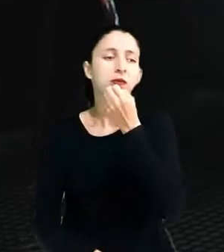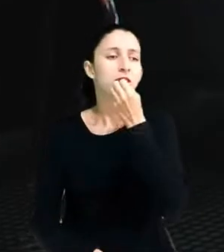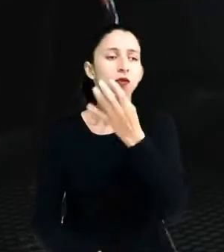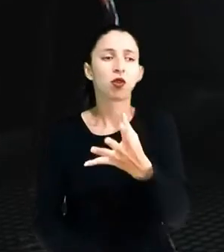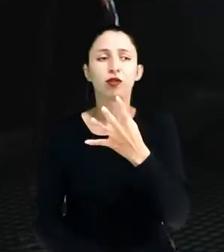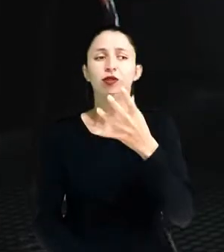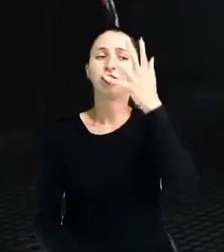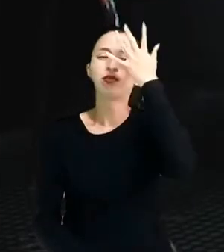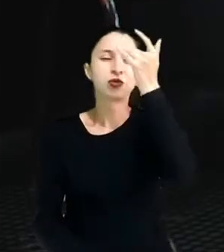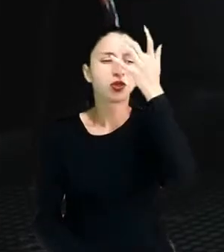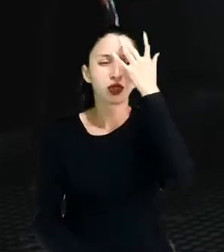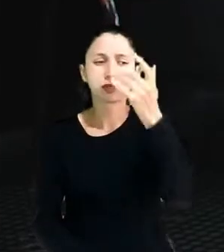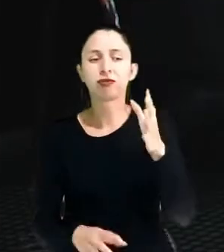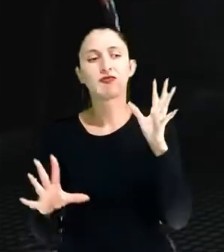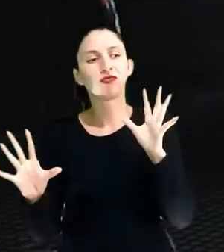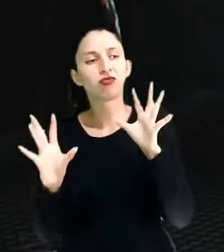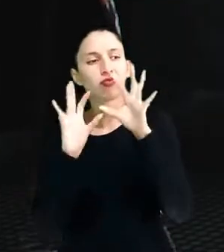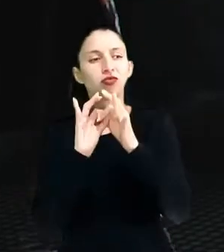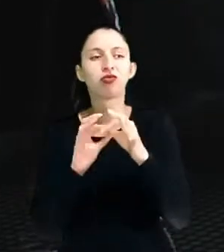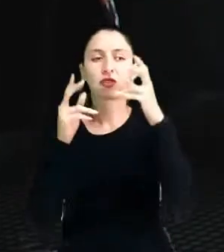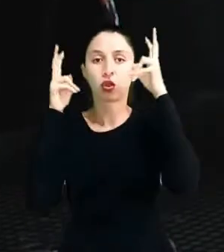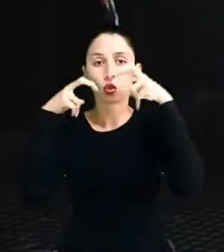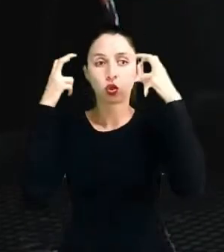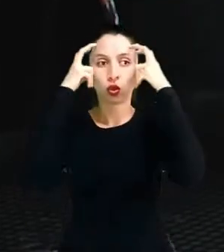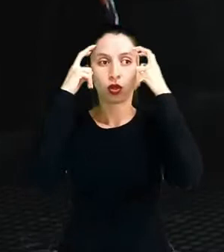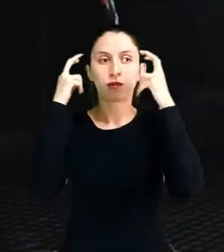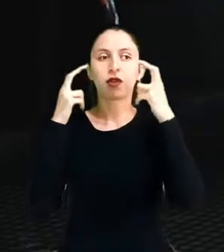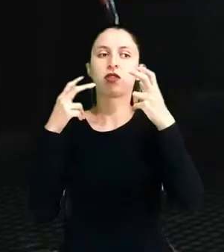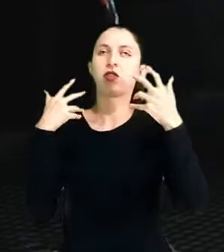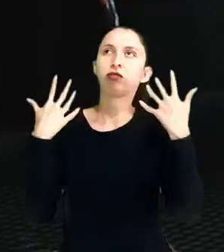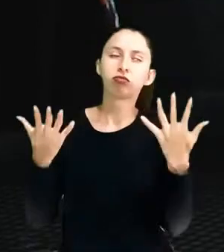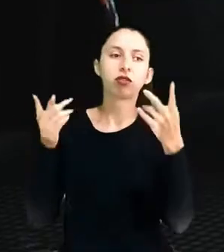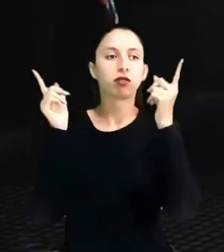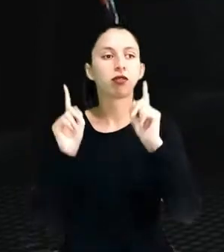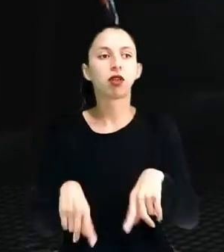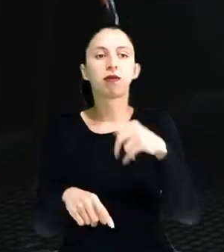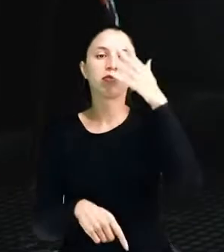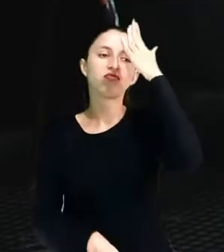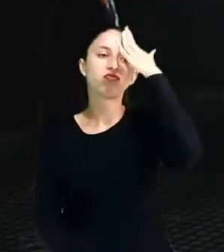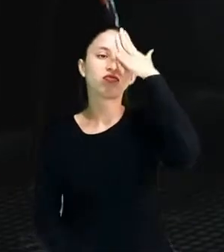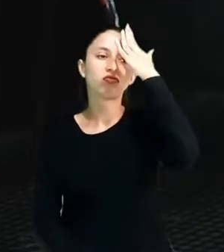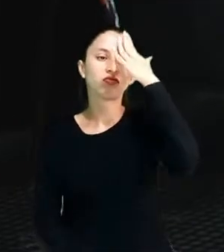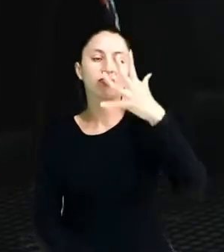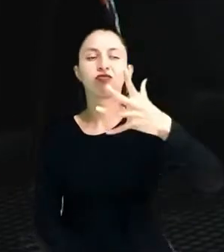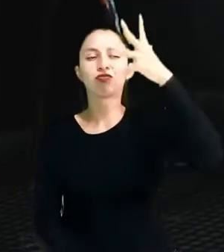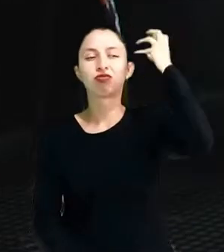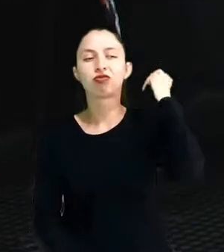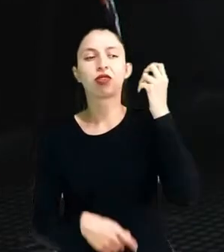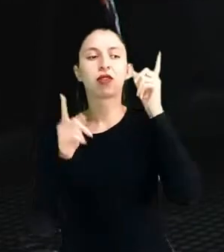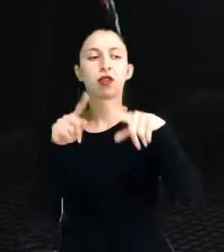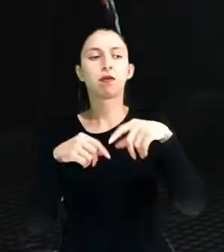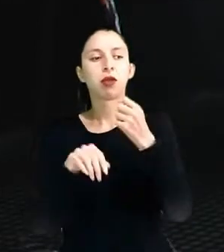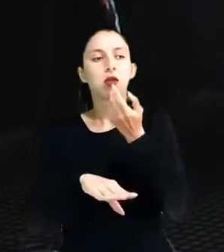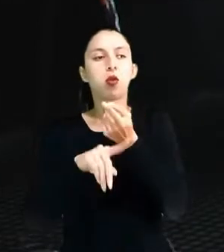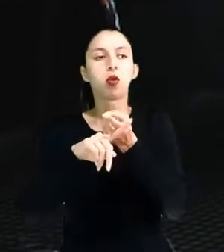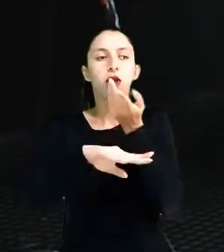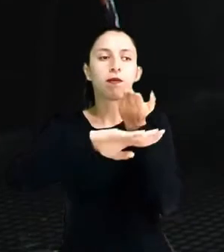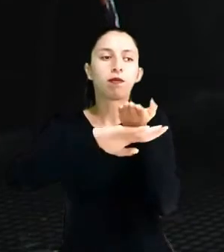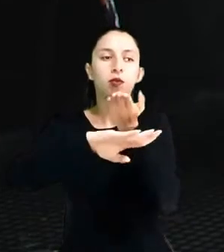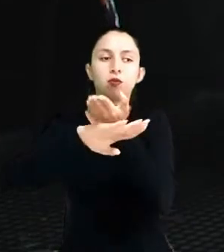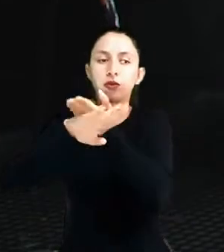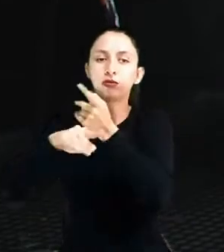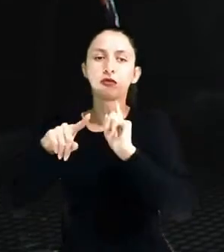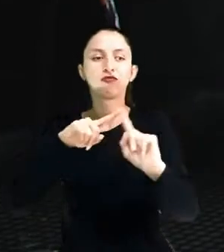muy lindo porque pudimos articular el conocimiento, los saberes y aportes